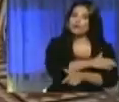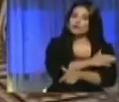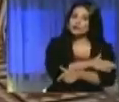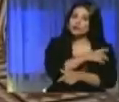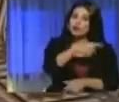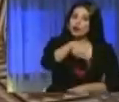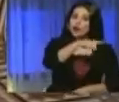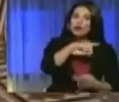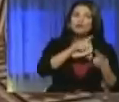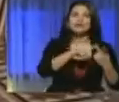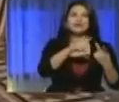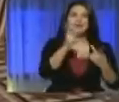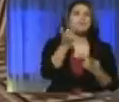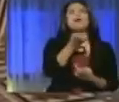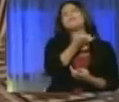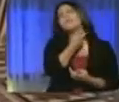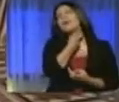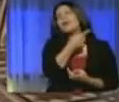zombies y toda esa